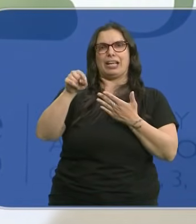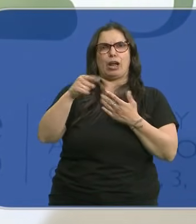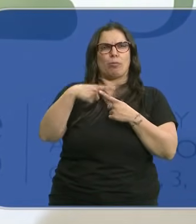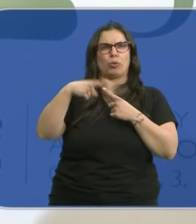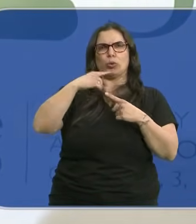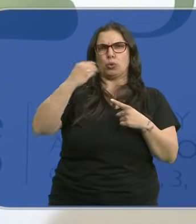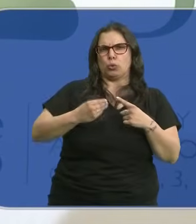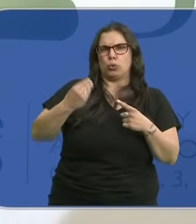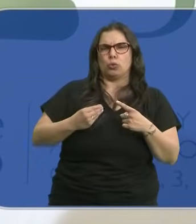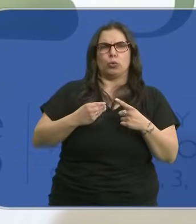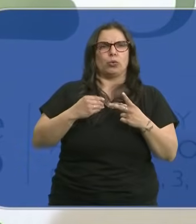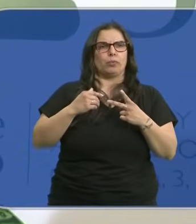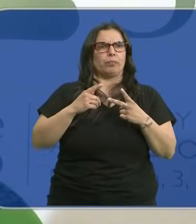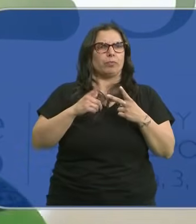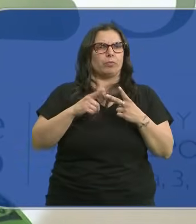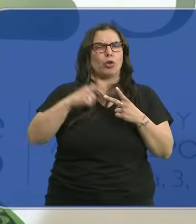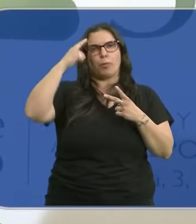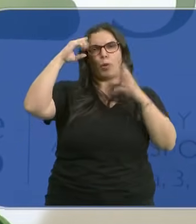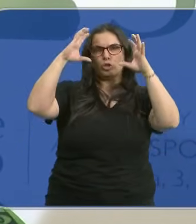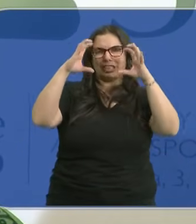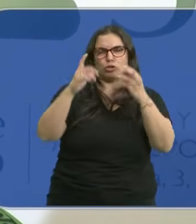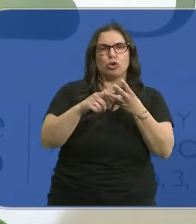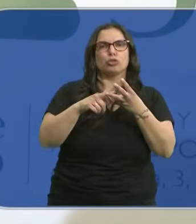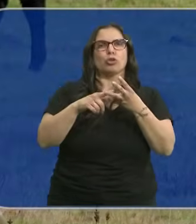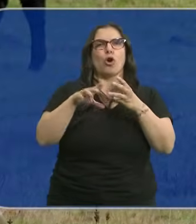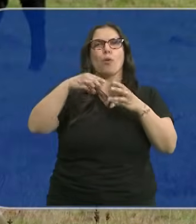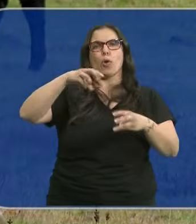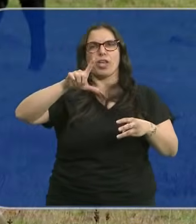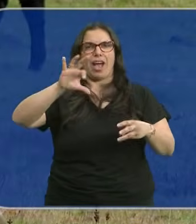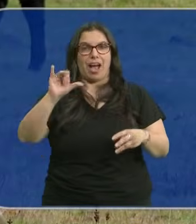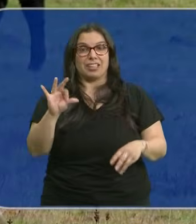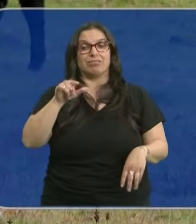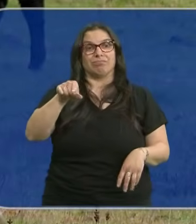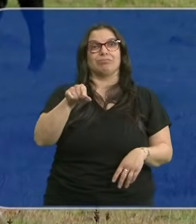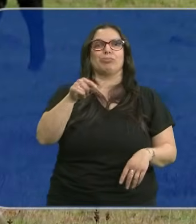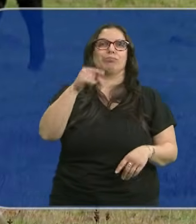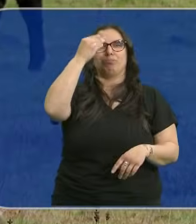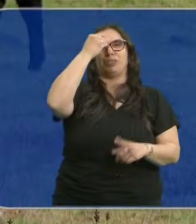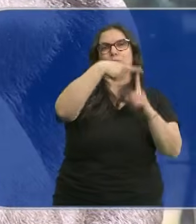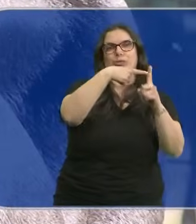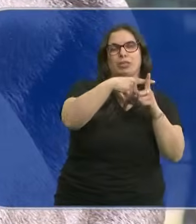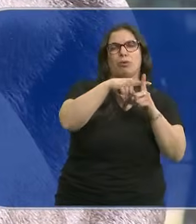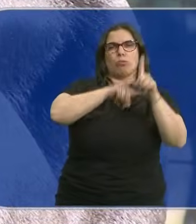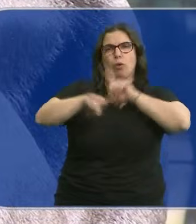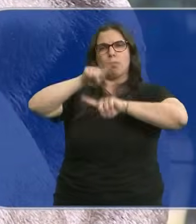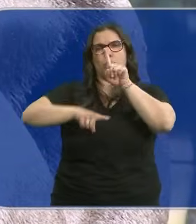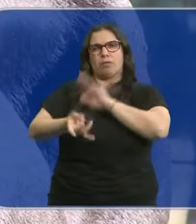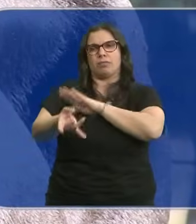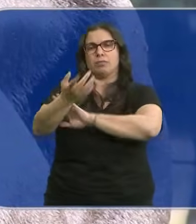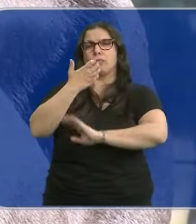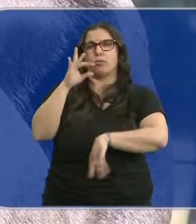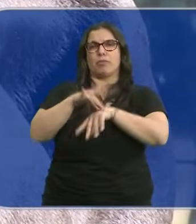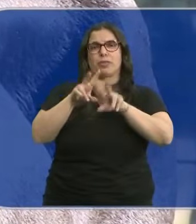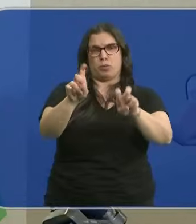alucinantes que tiene una ternera, o de comerme unos sesos o de comerme unas mollejas. Un contrapunto optimista ante complicaciones constantes como las